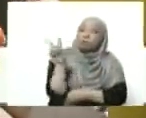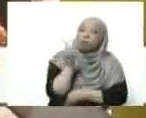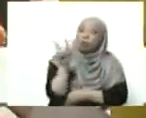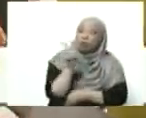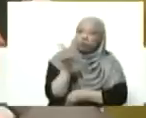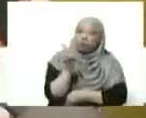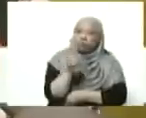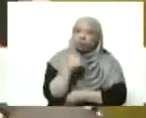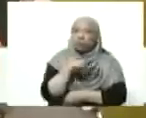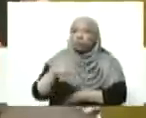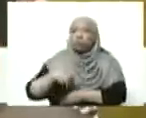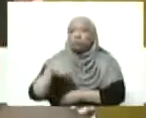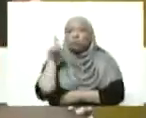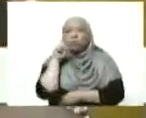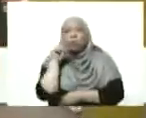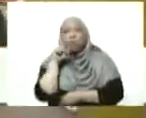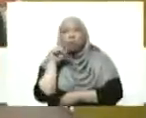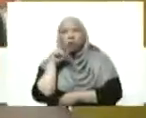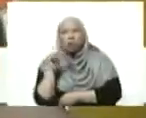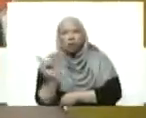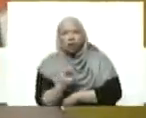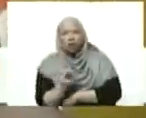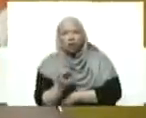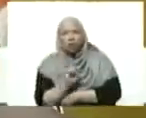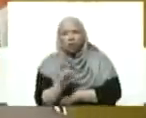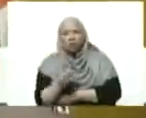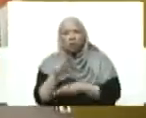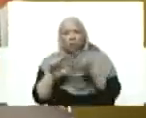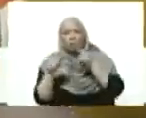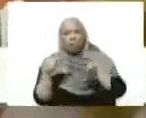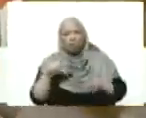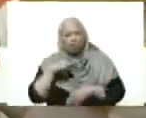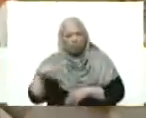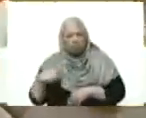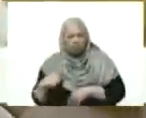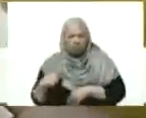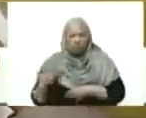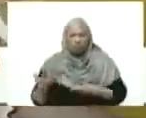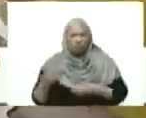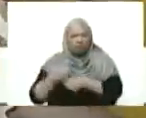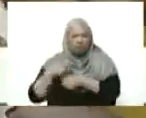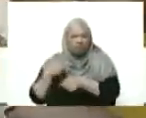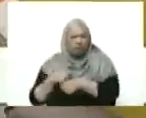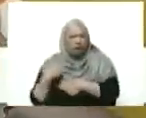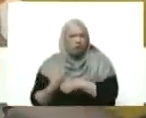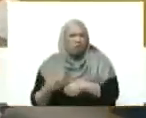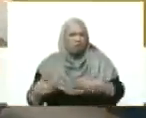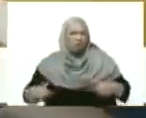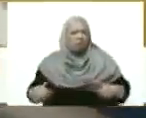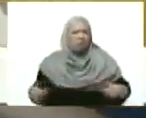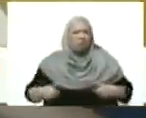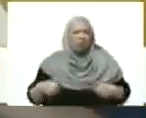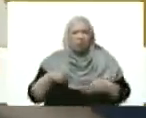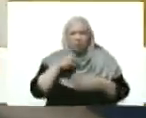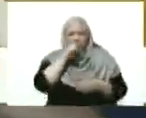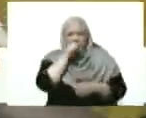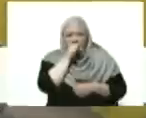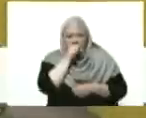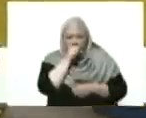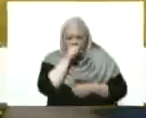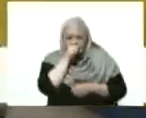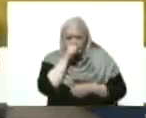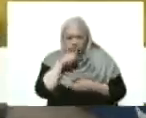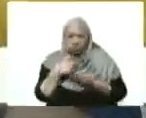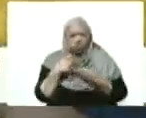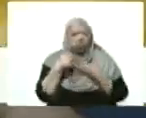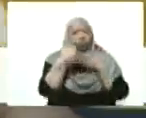a desmentir, nosotros no somos terroristas, nosotros somos gente de paz, gente que con nuestro trabajo y nuestro esfuerzo hemos ayudado a que se preserve